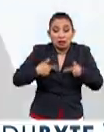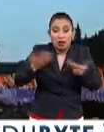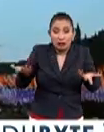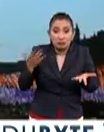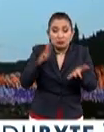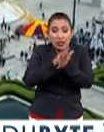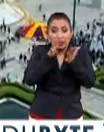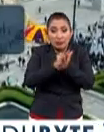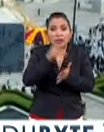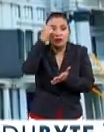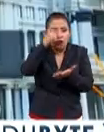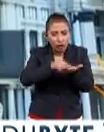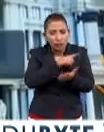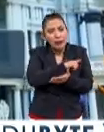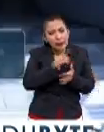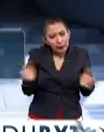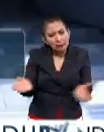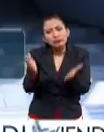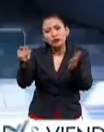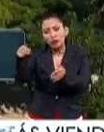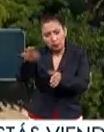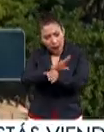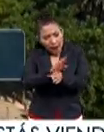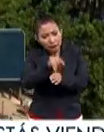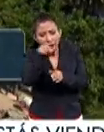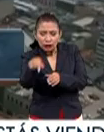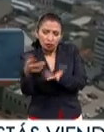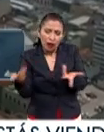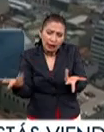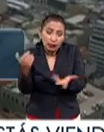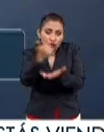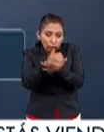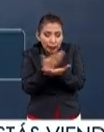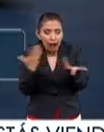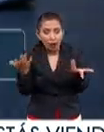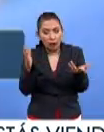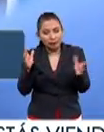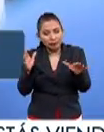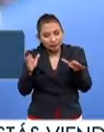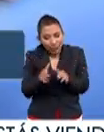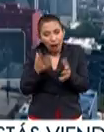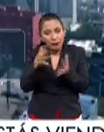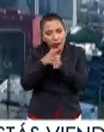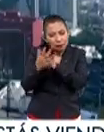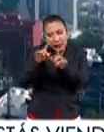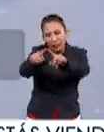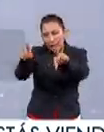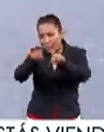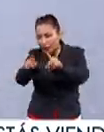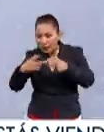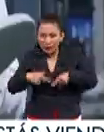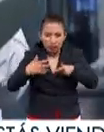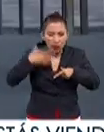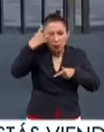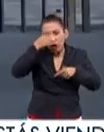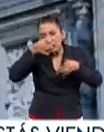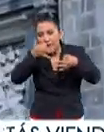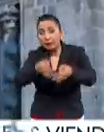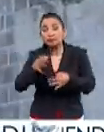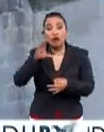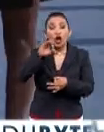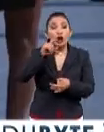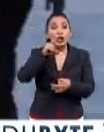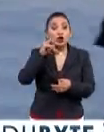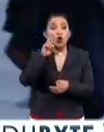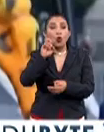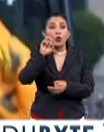todas. Creo que también tenemos que promover los beneficios de justamente una ciudad compacta con mezcla diversa, atractiva. El Colegio